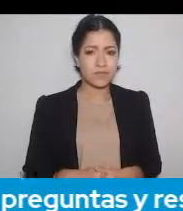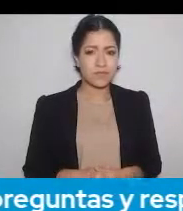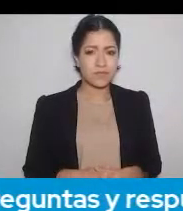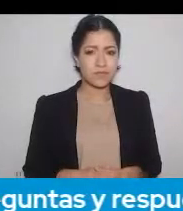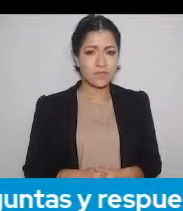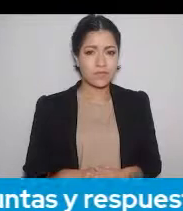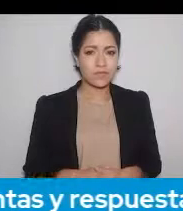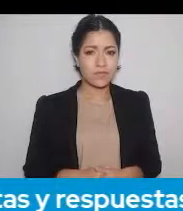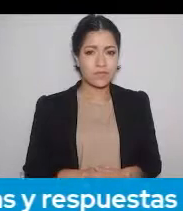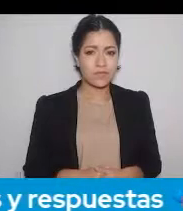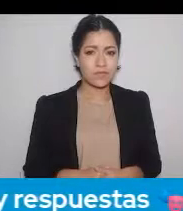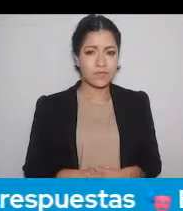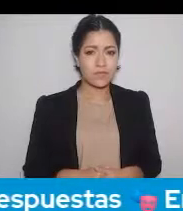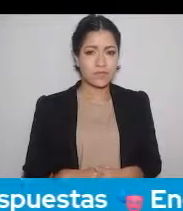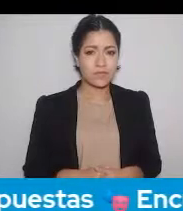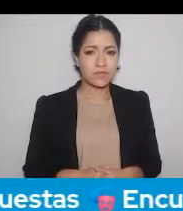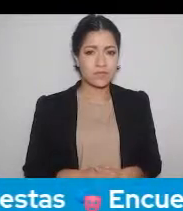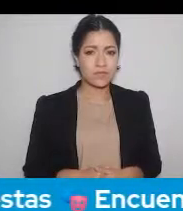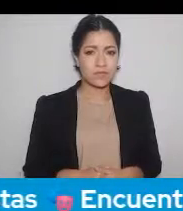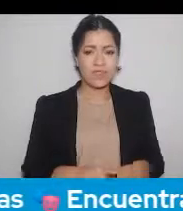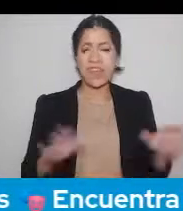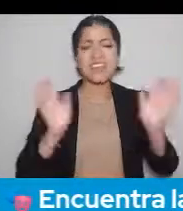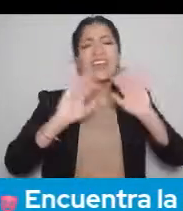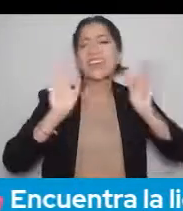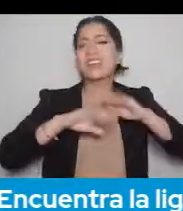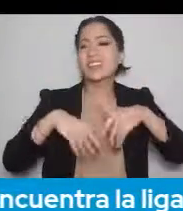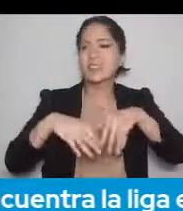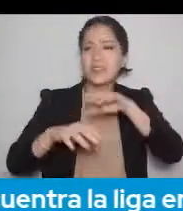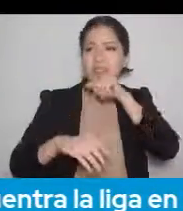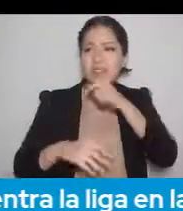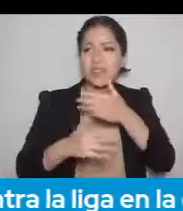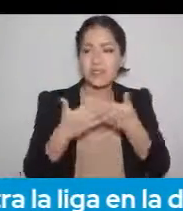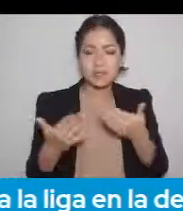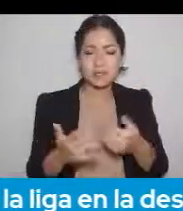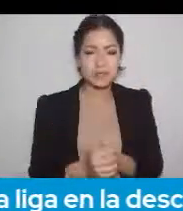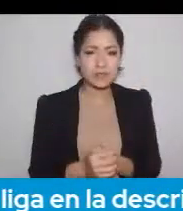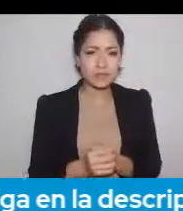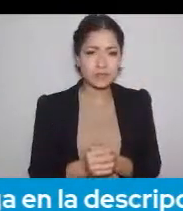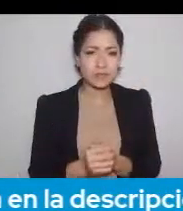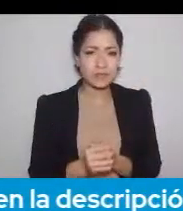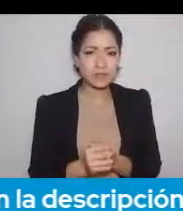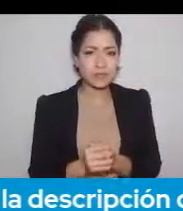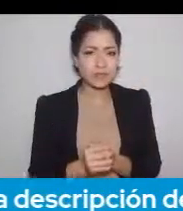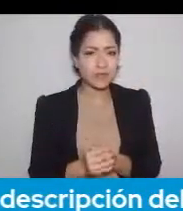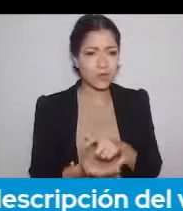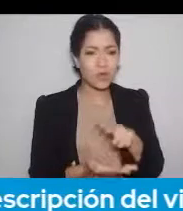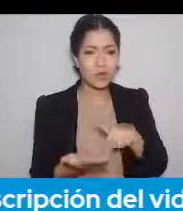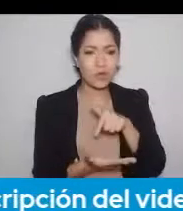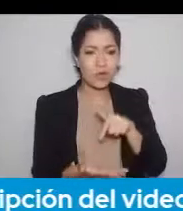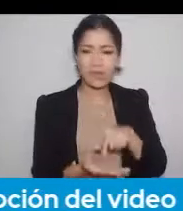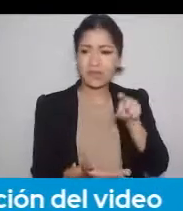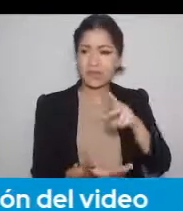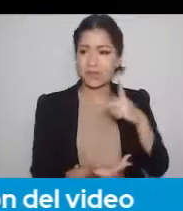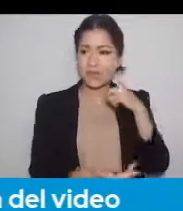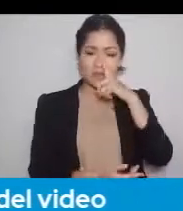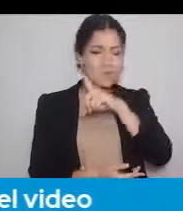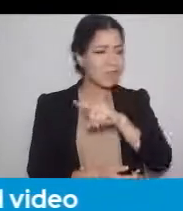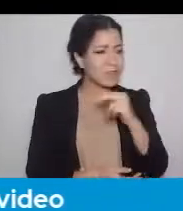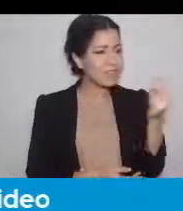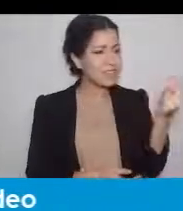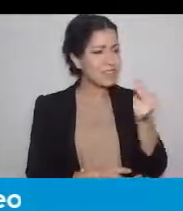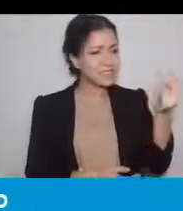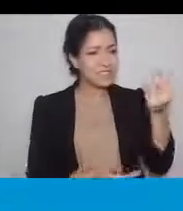La Tierra no es un carajo, pero produce astrónomos. Solo un sitio tan jodido como este necesita pensar en otros